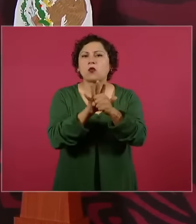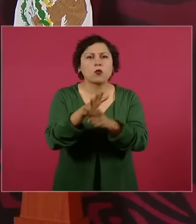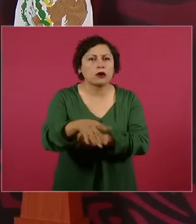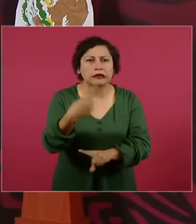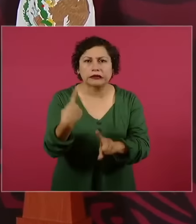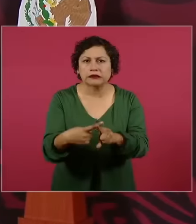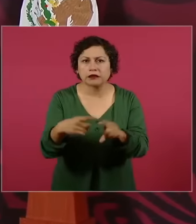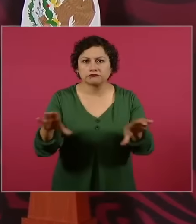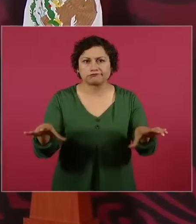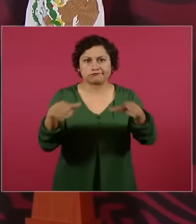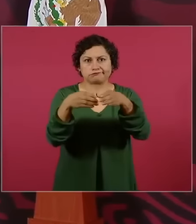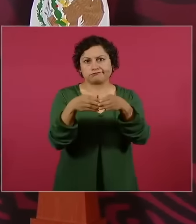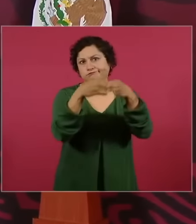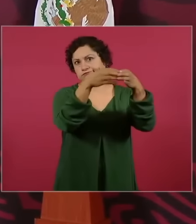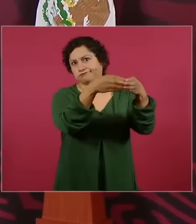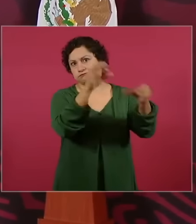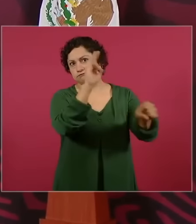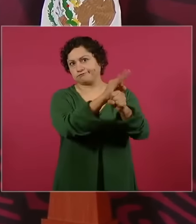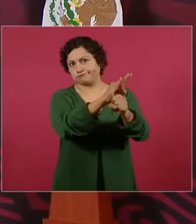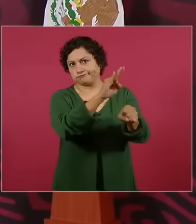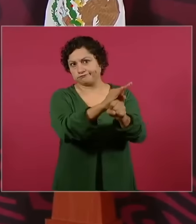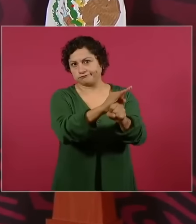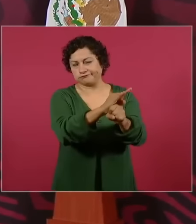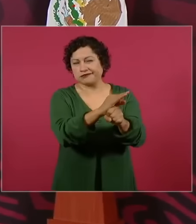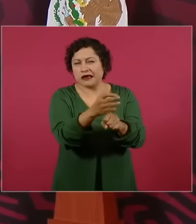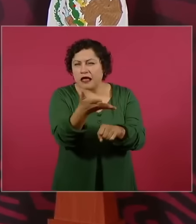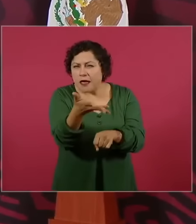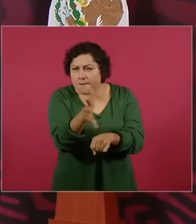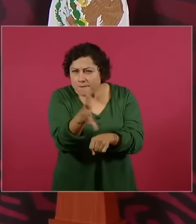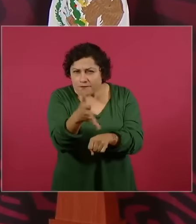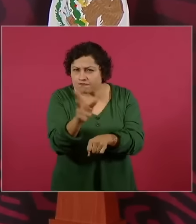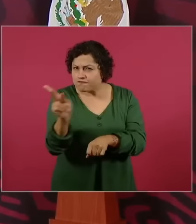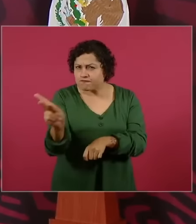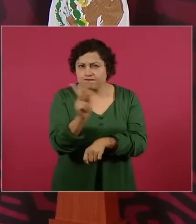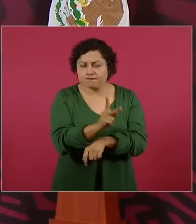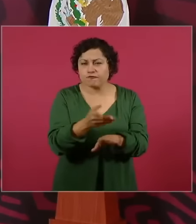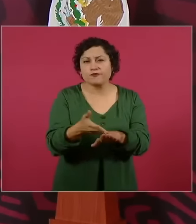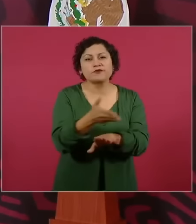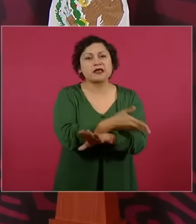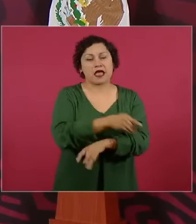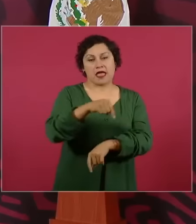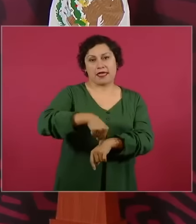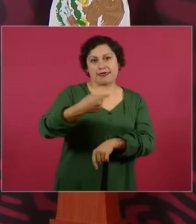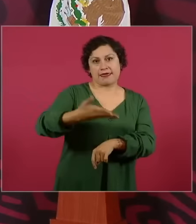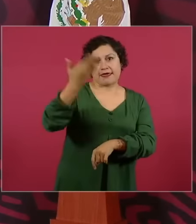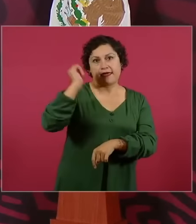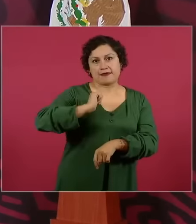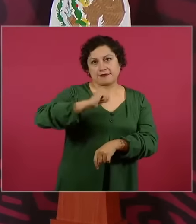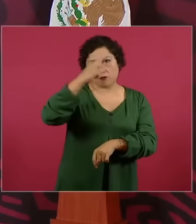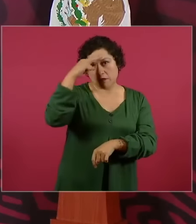poco lo que se hizo aquí cuando el FOAPROA,